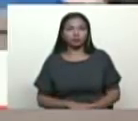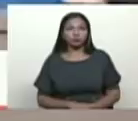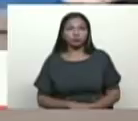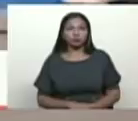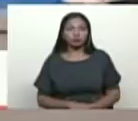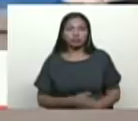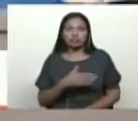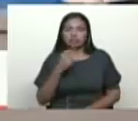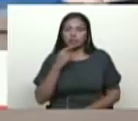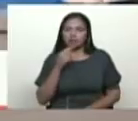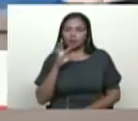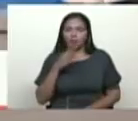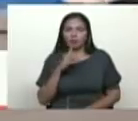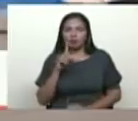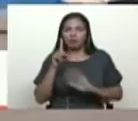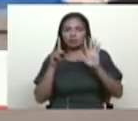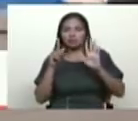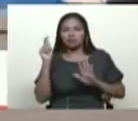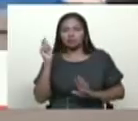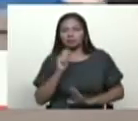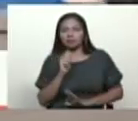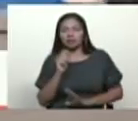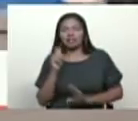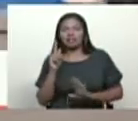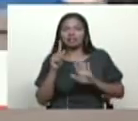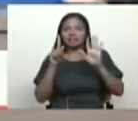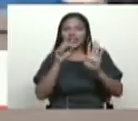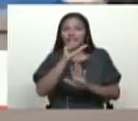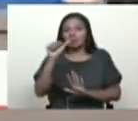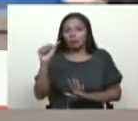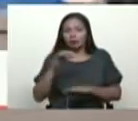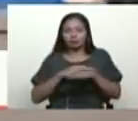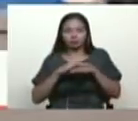Quiere decir, dentro de 6 semanas, más o menos, 7 semanas,